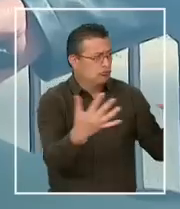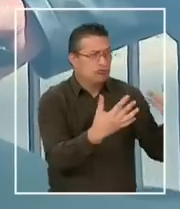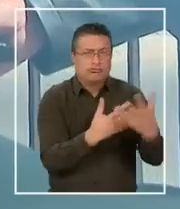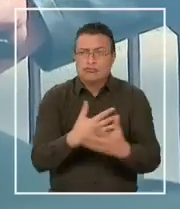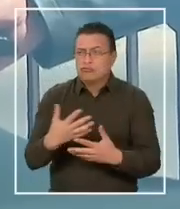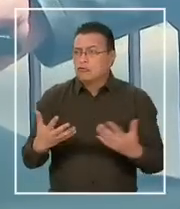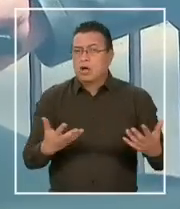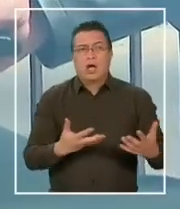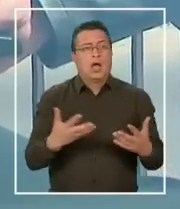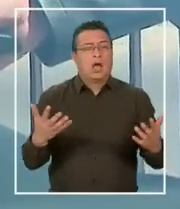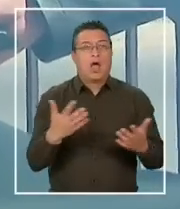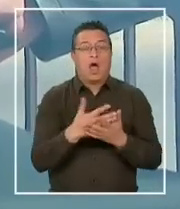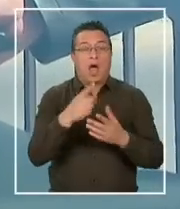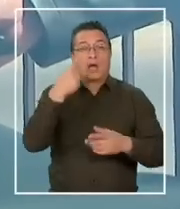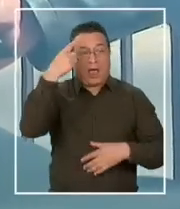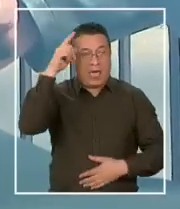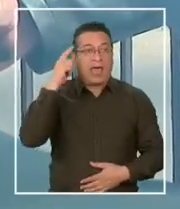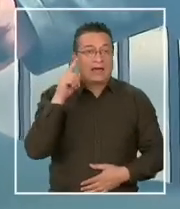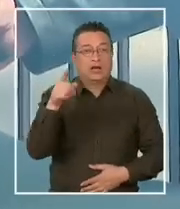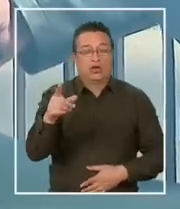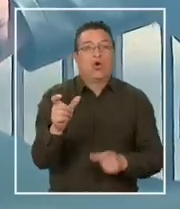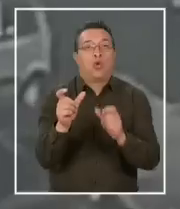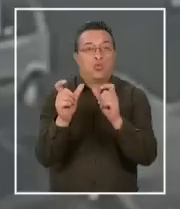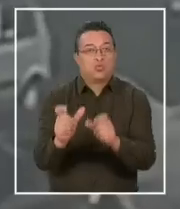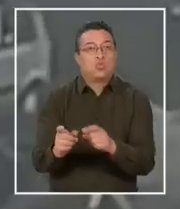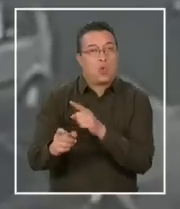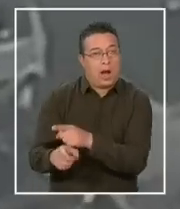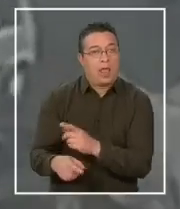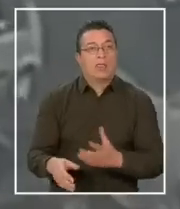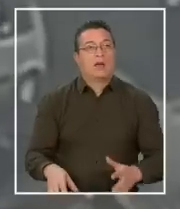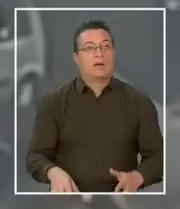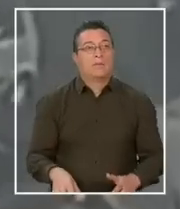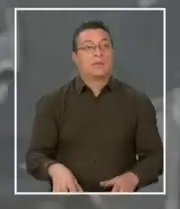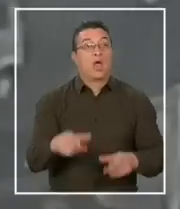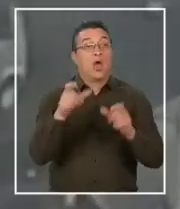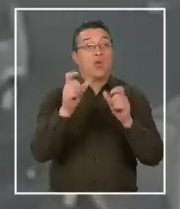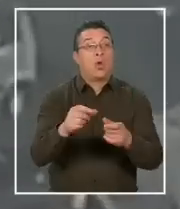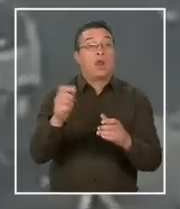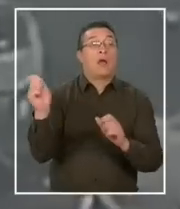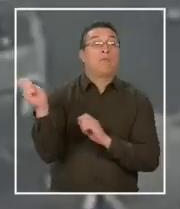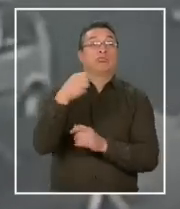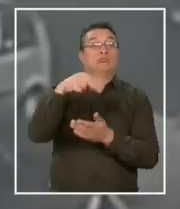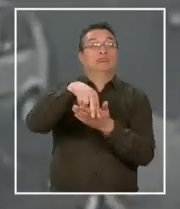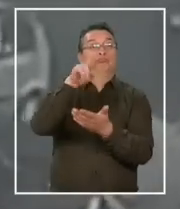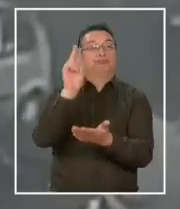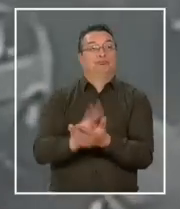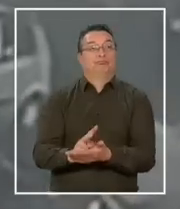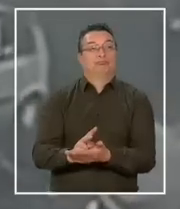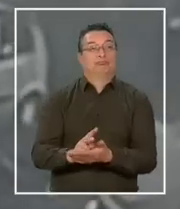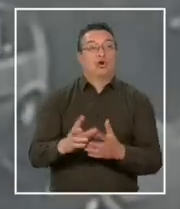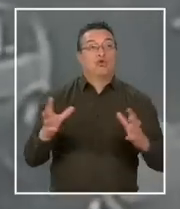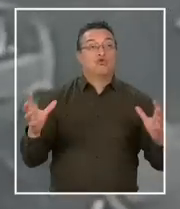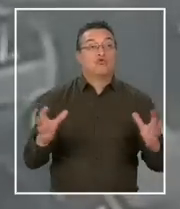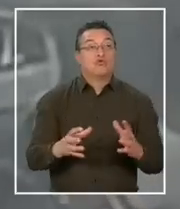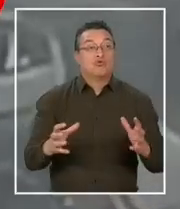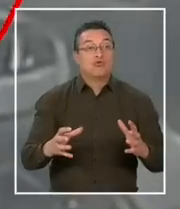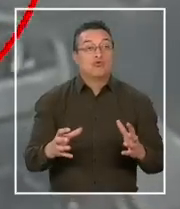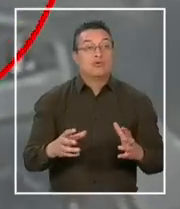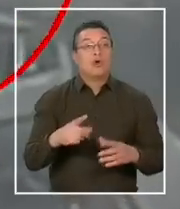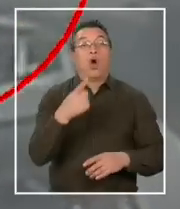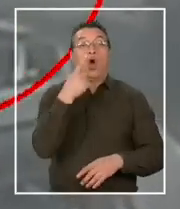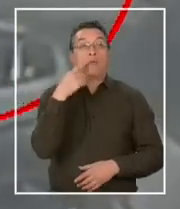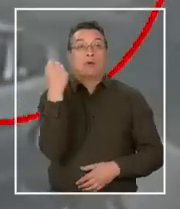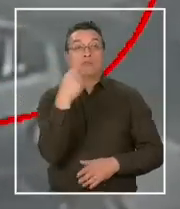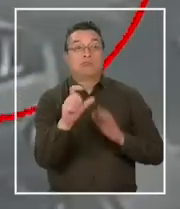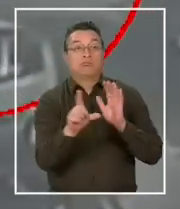conserjería, habían herido al conserje. El guardia se desploma luego de recibir un certero y fuerte golpe. Camino libre para